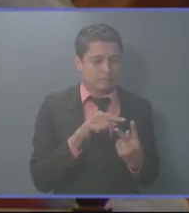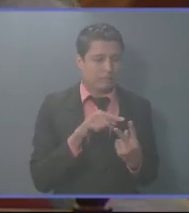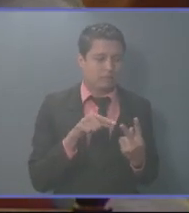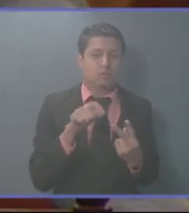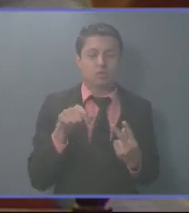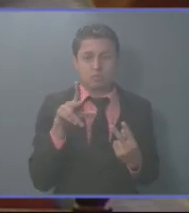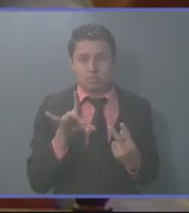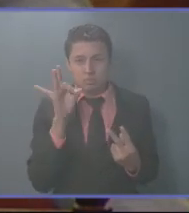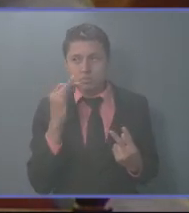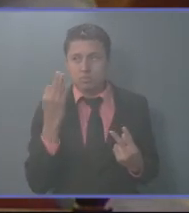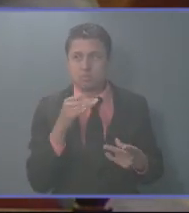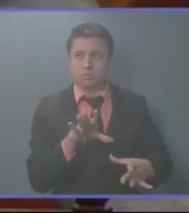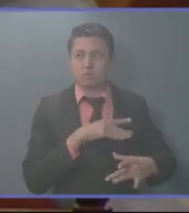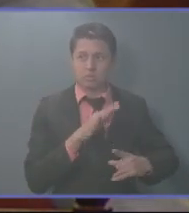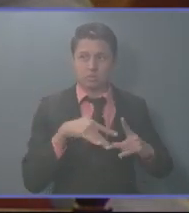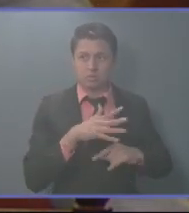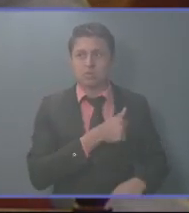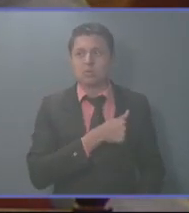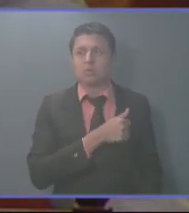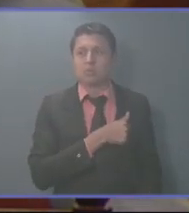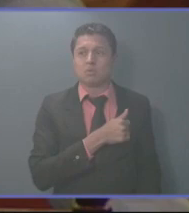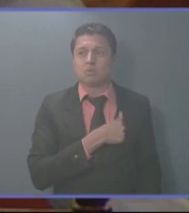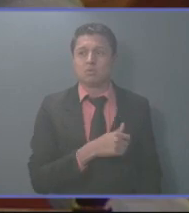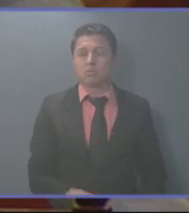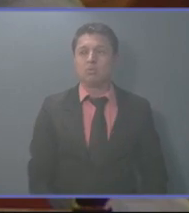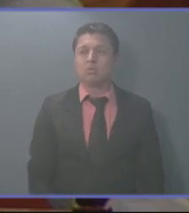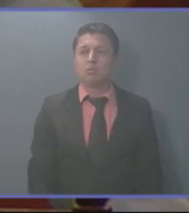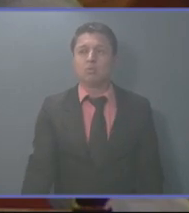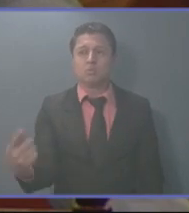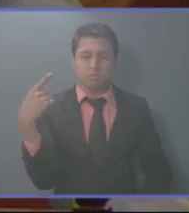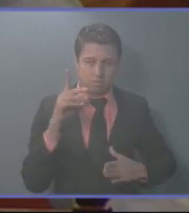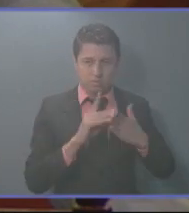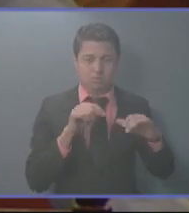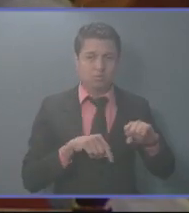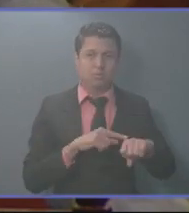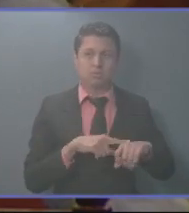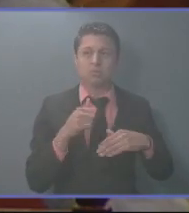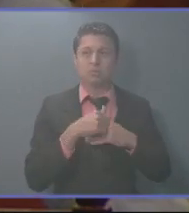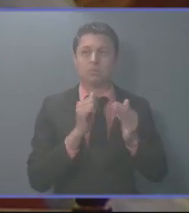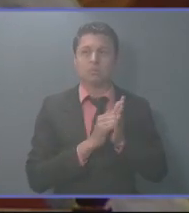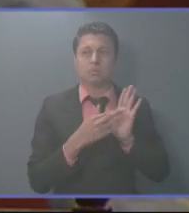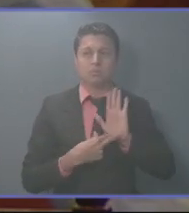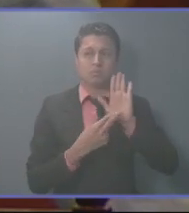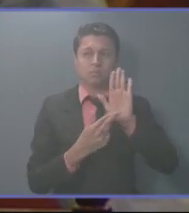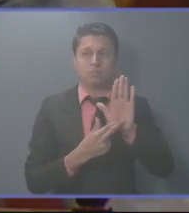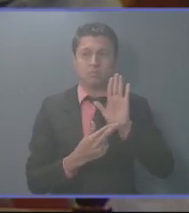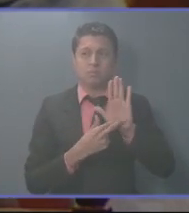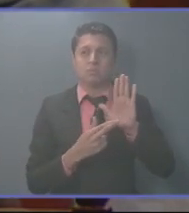Encontré que tenía que aceptar la responsabilidad como diputado de la República.